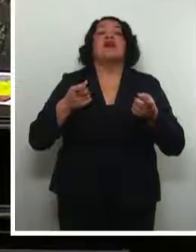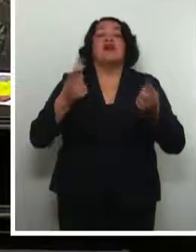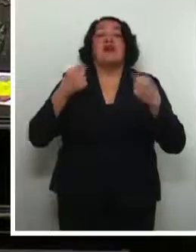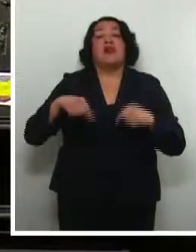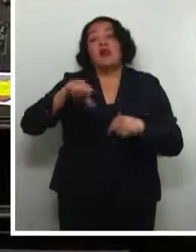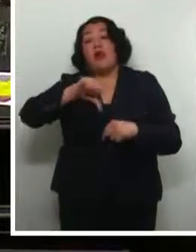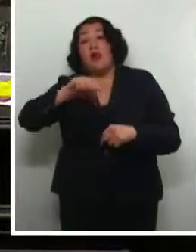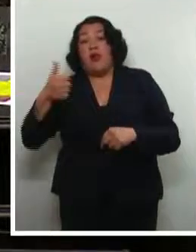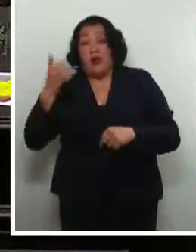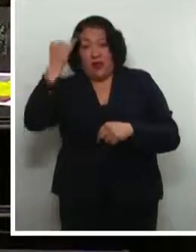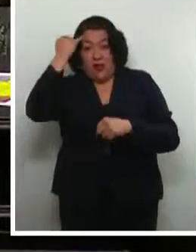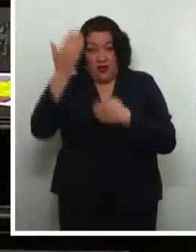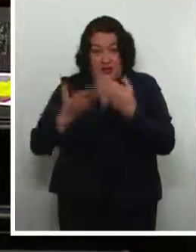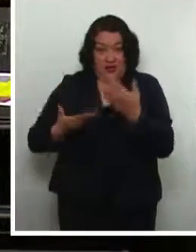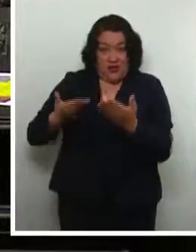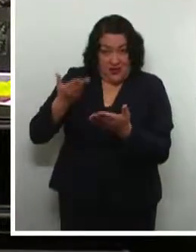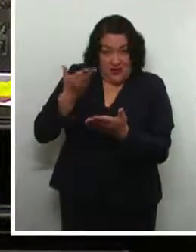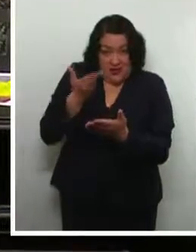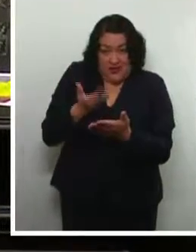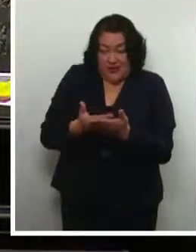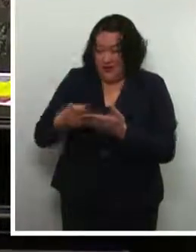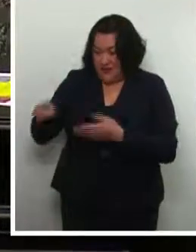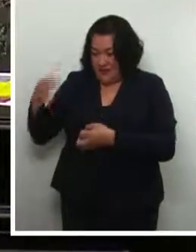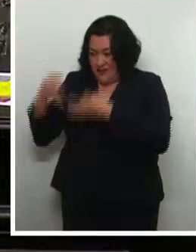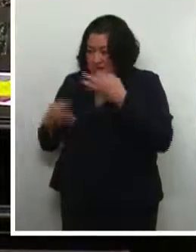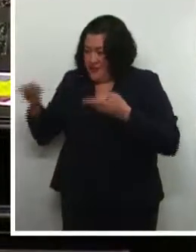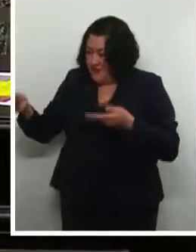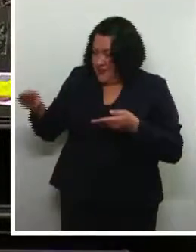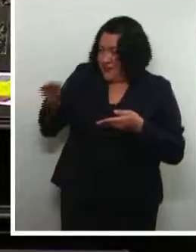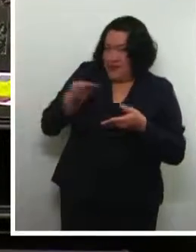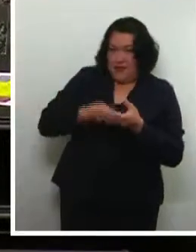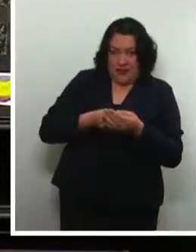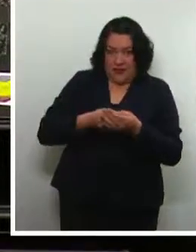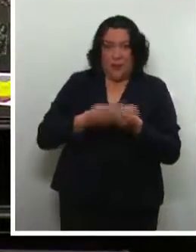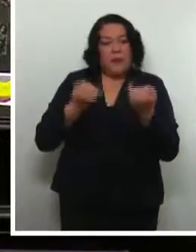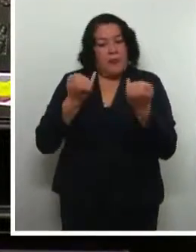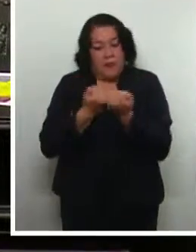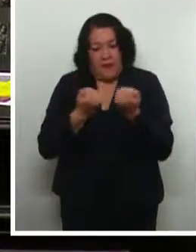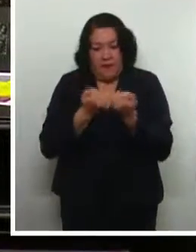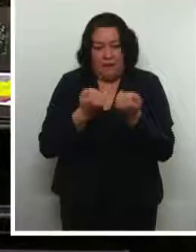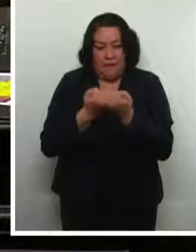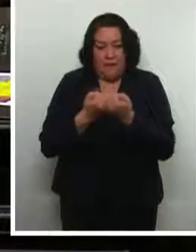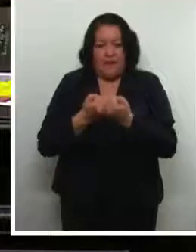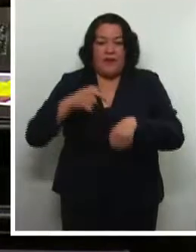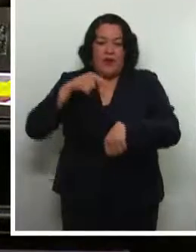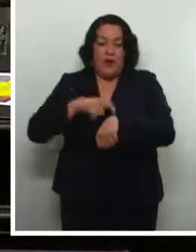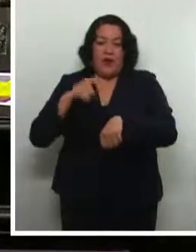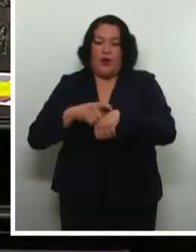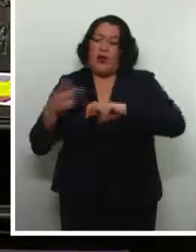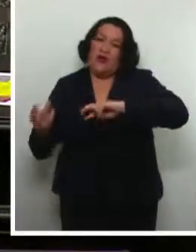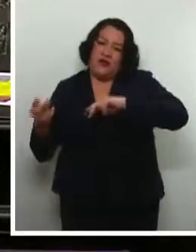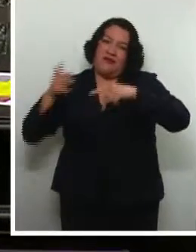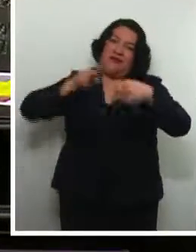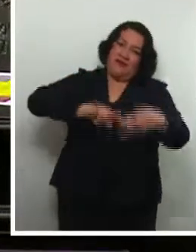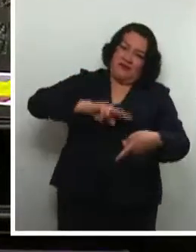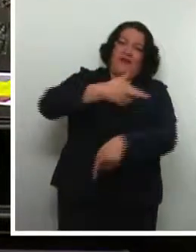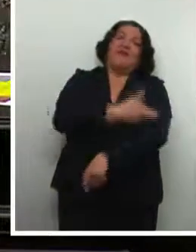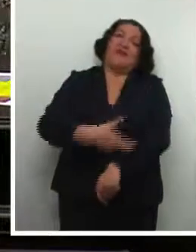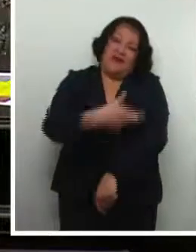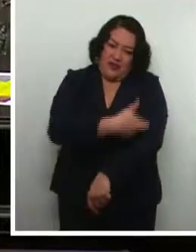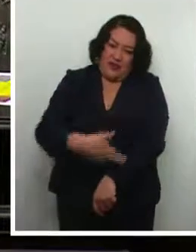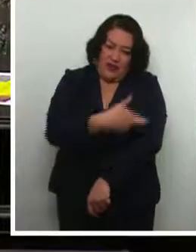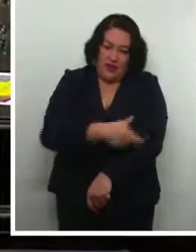las modificaciones de la Comisión de Justicia, invertiremos los horarios de nuestra forma de